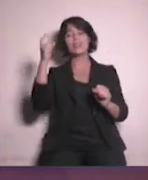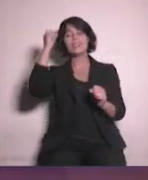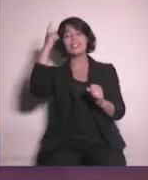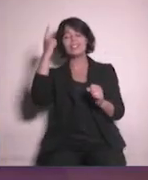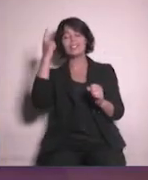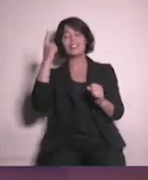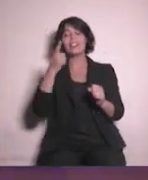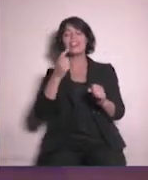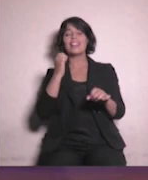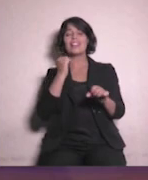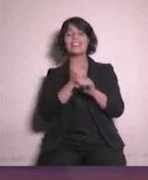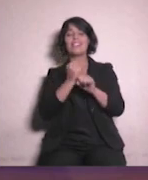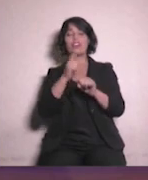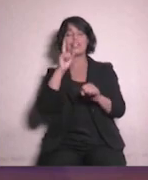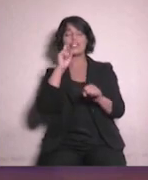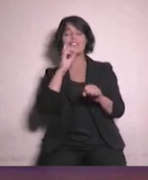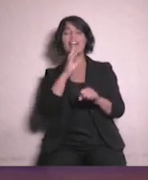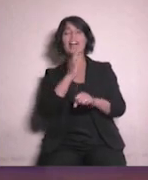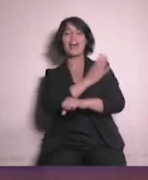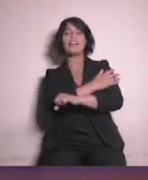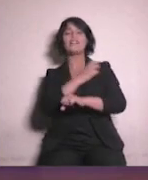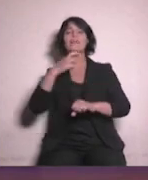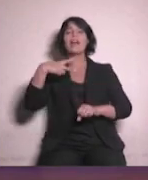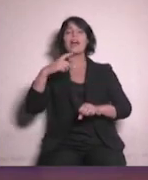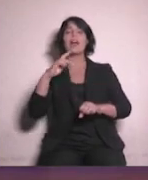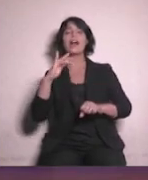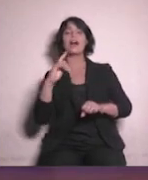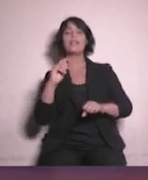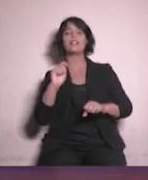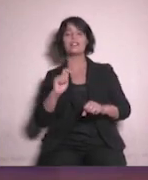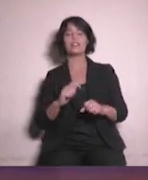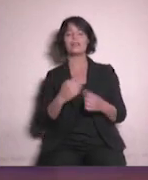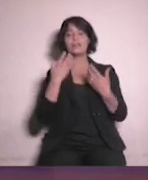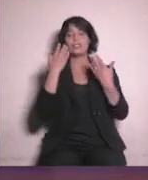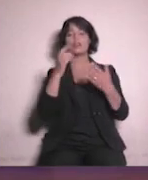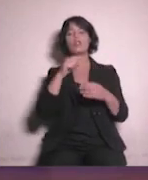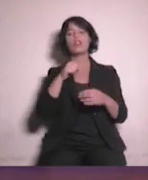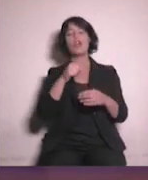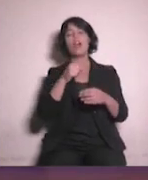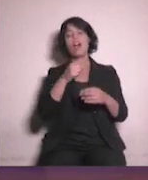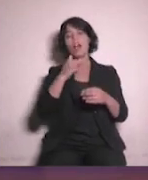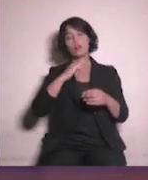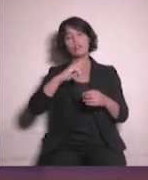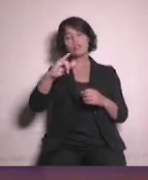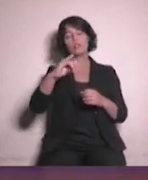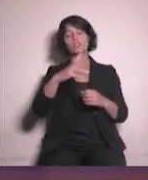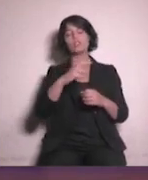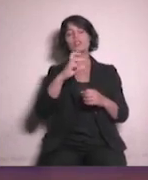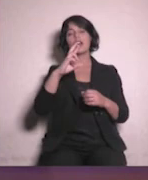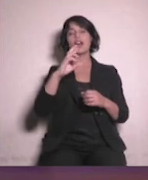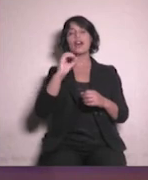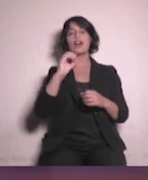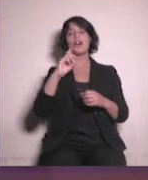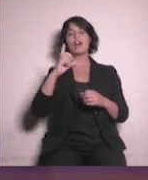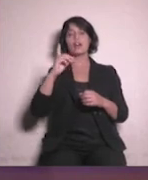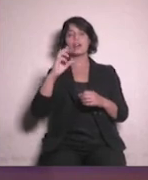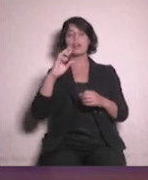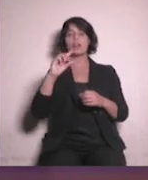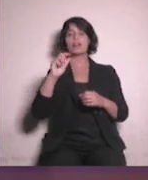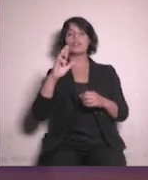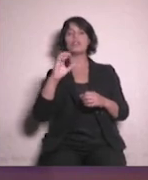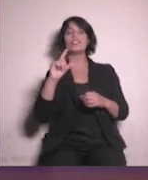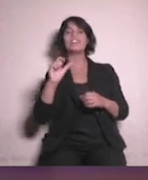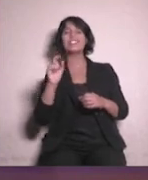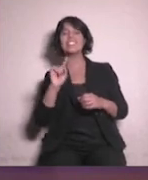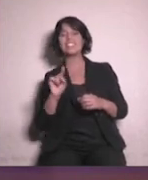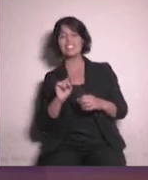acción que tiene Habitat. A continuación, dejo con usted a Cristian Rodríguez, que le dará una explicación completa de lo realizado